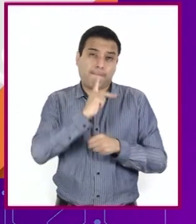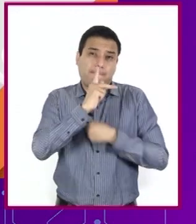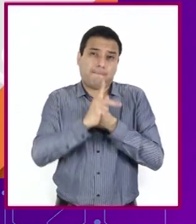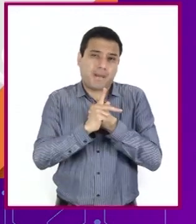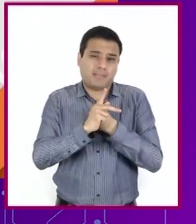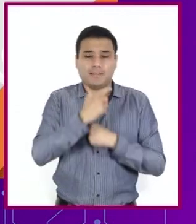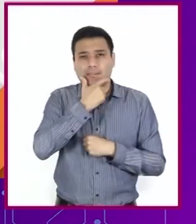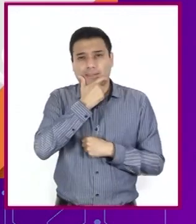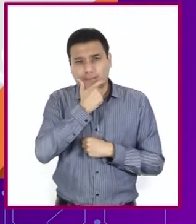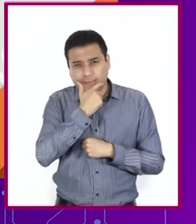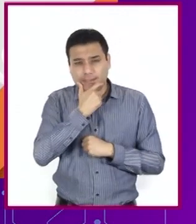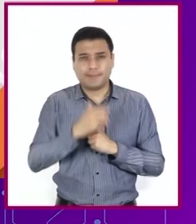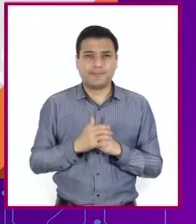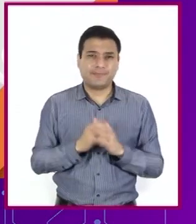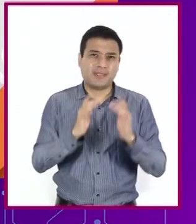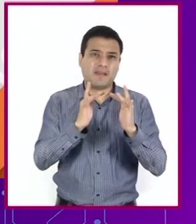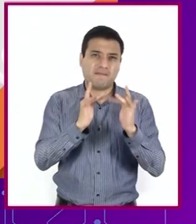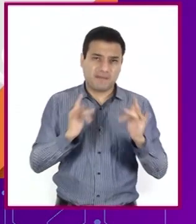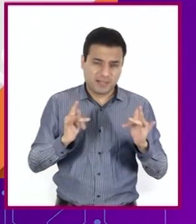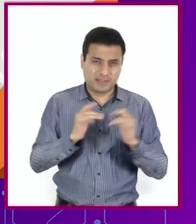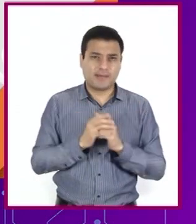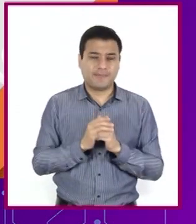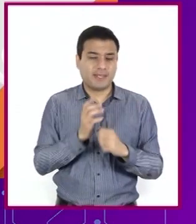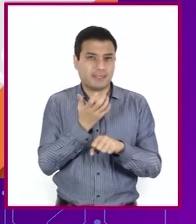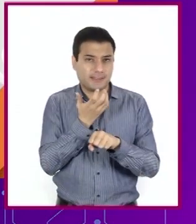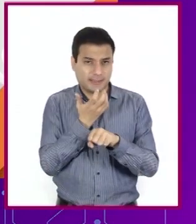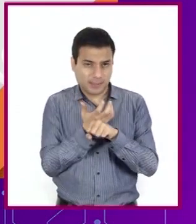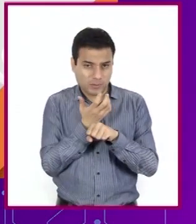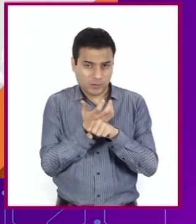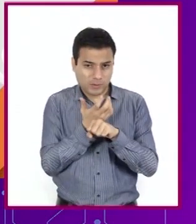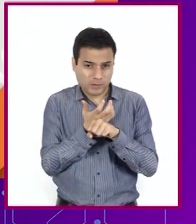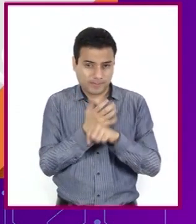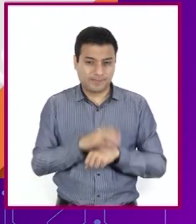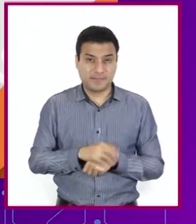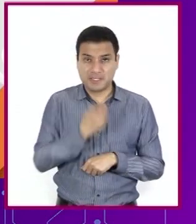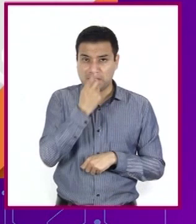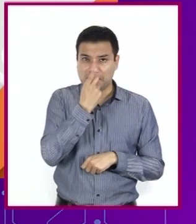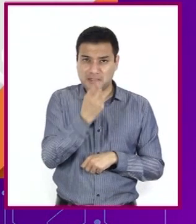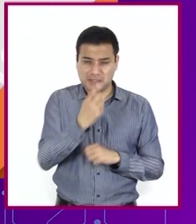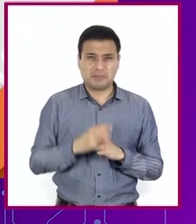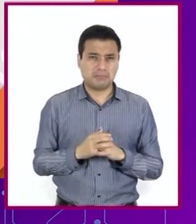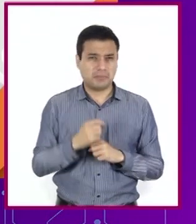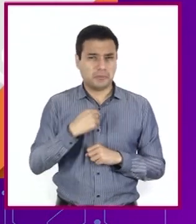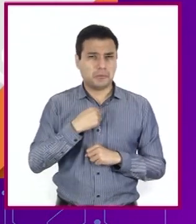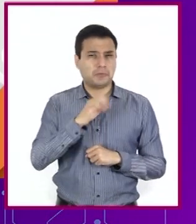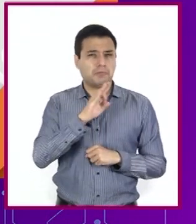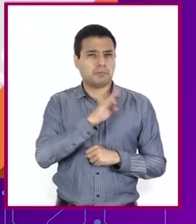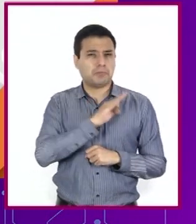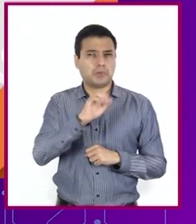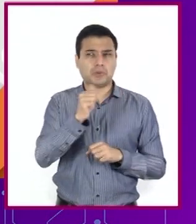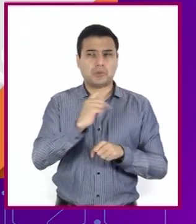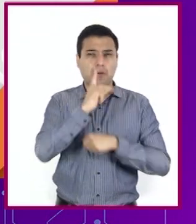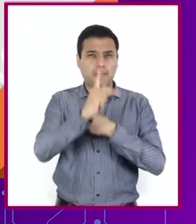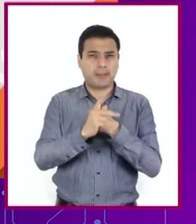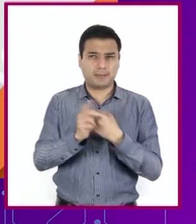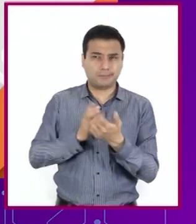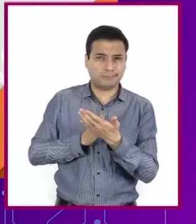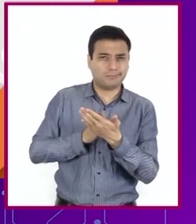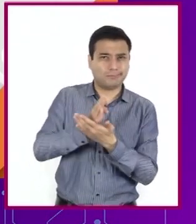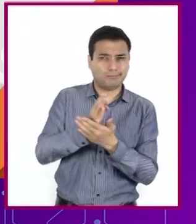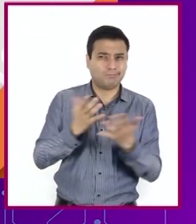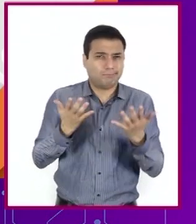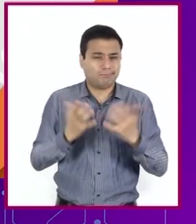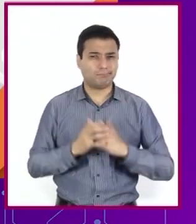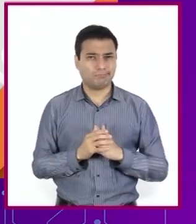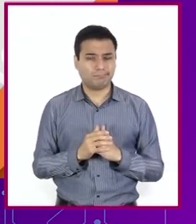como Inglaterra, Francia y Estados Unidos de América justificaron la intromisión en esos territorios,